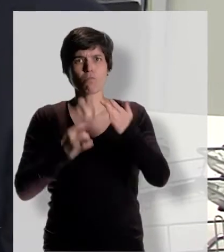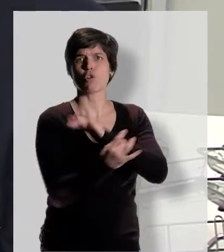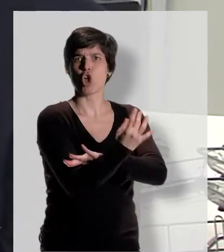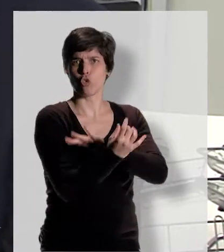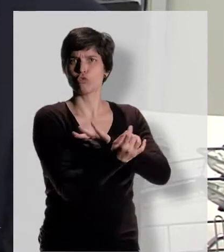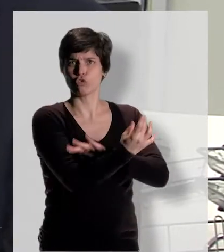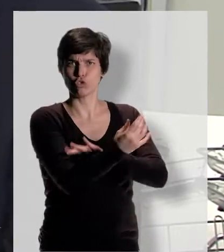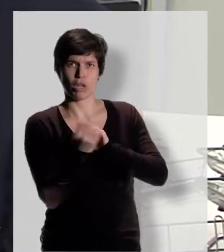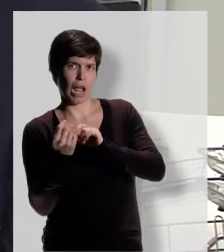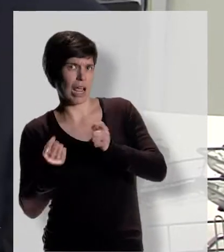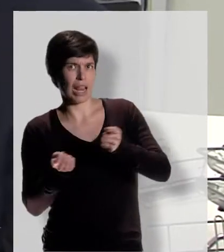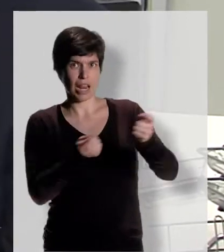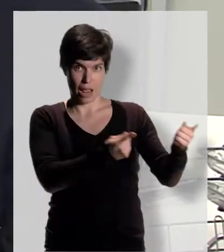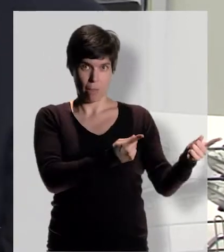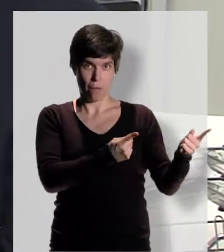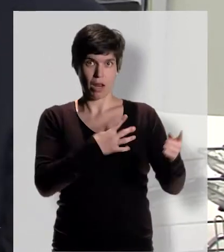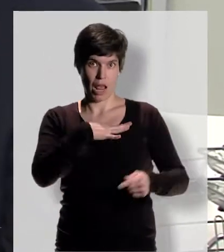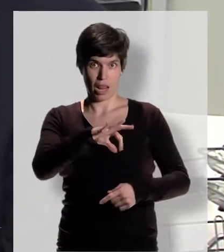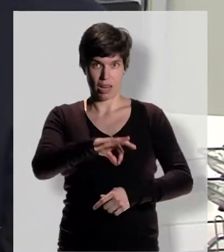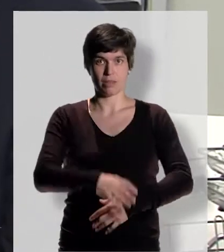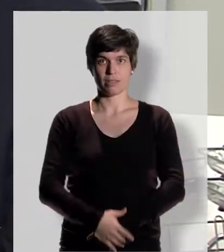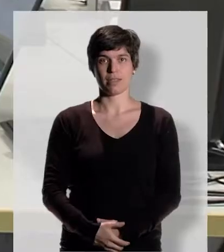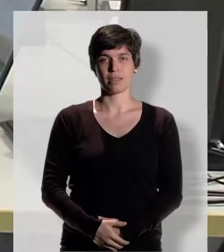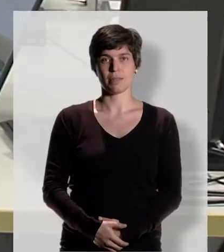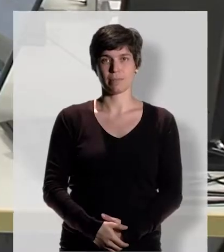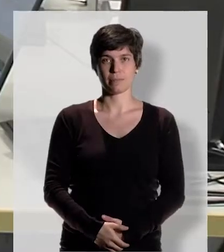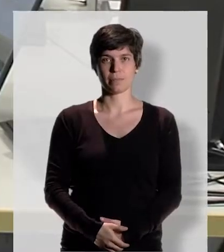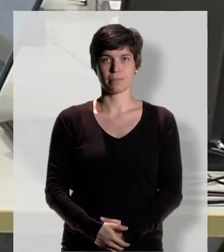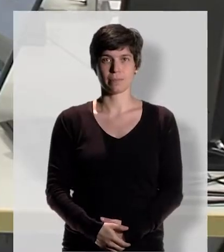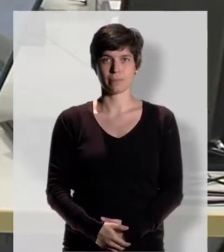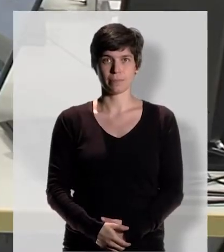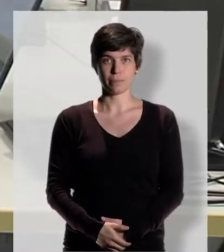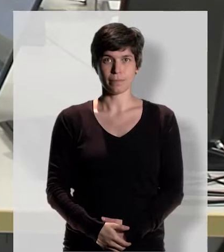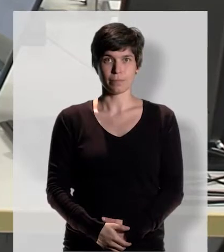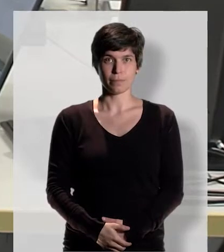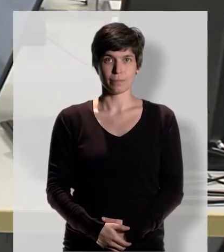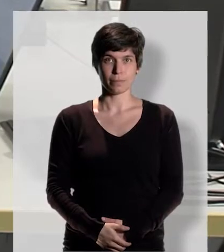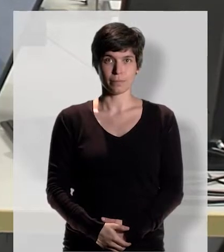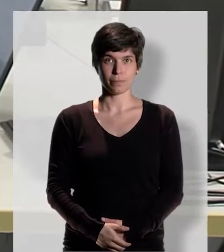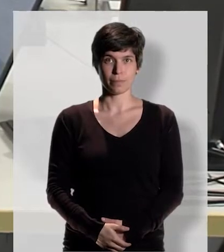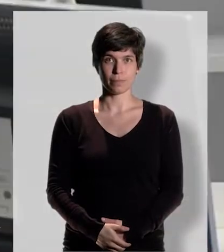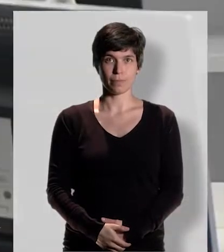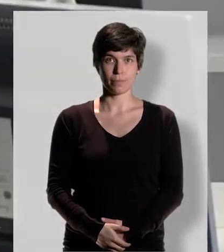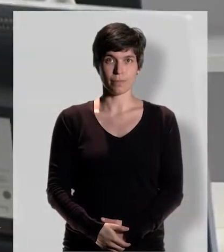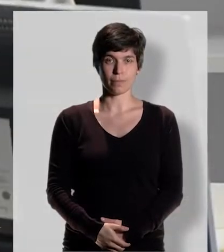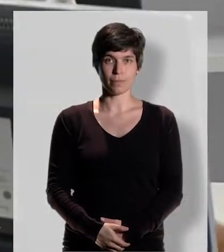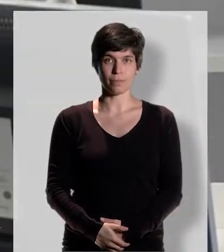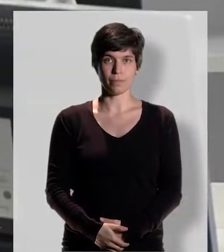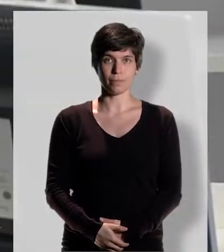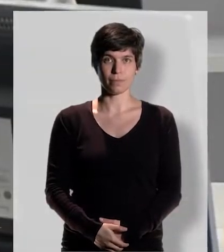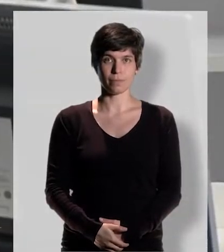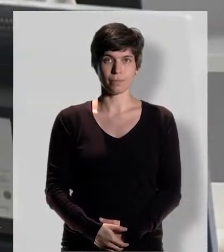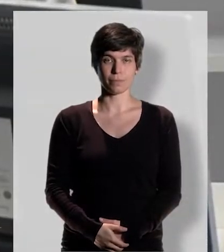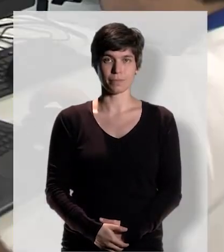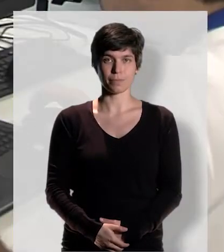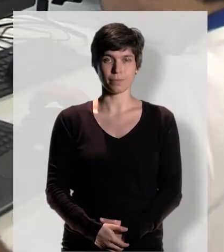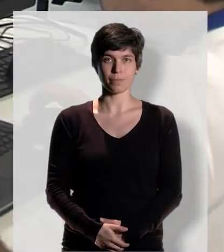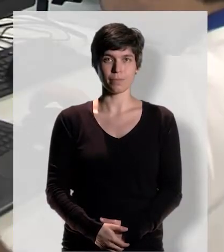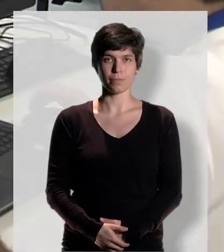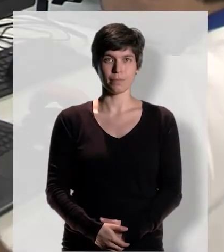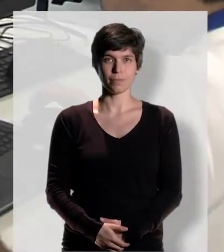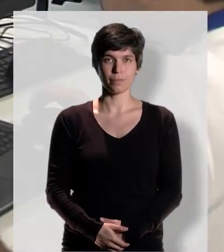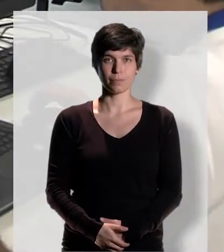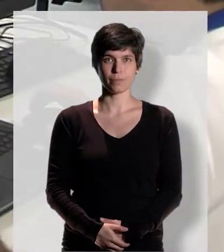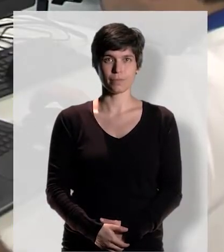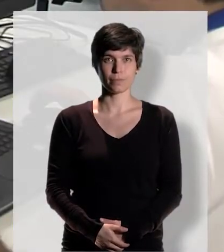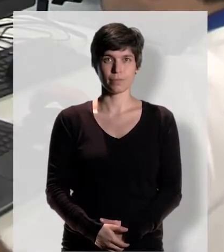produkziora eraman ahal izateko. Directamente y en muy corto espacio de tiempo a la producción real, a aquellas necesidades